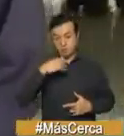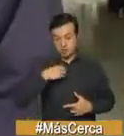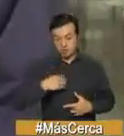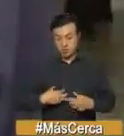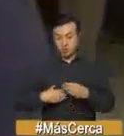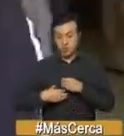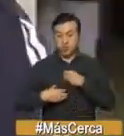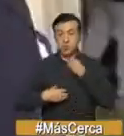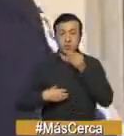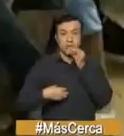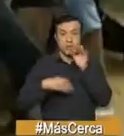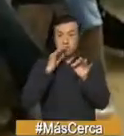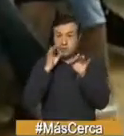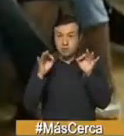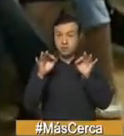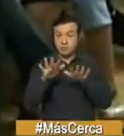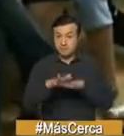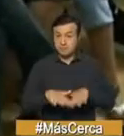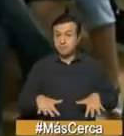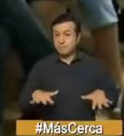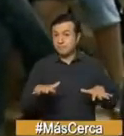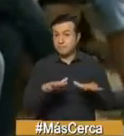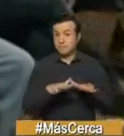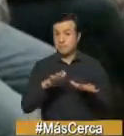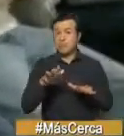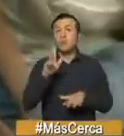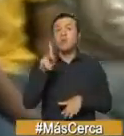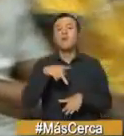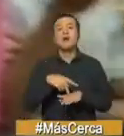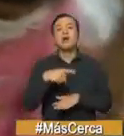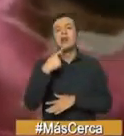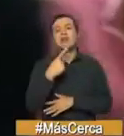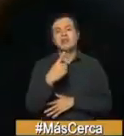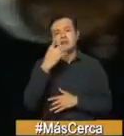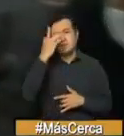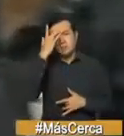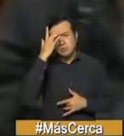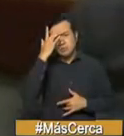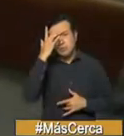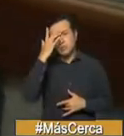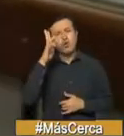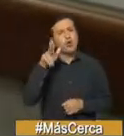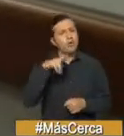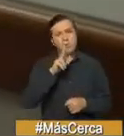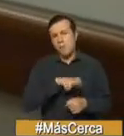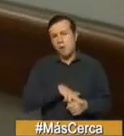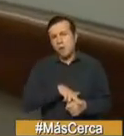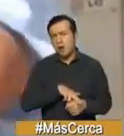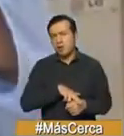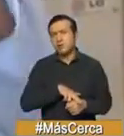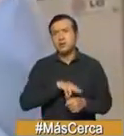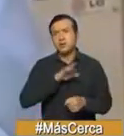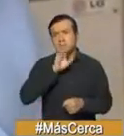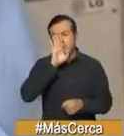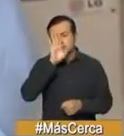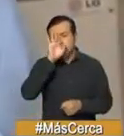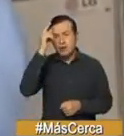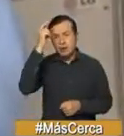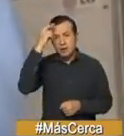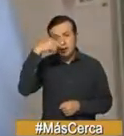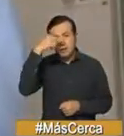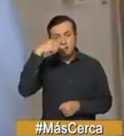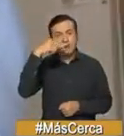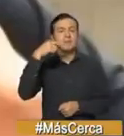enfermedad ajena a nuestro medio según los expertos este mal es común y se produce con los típicos resfriados que se